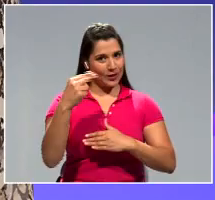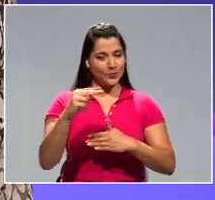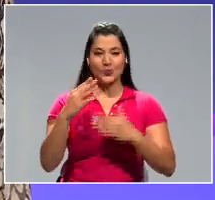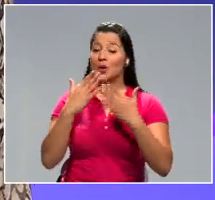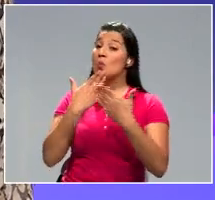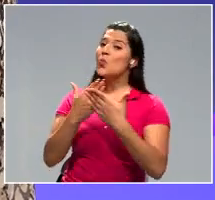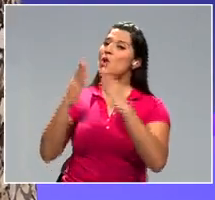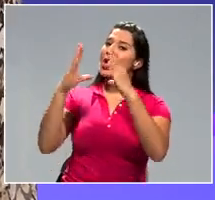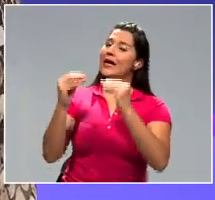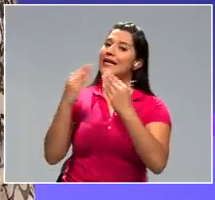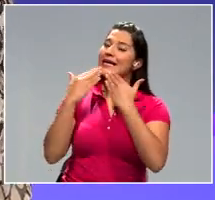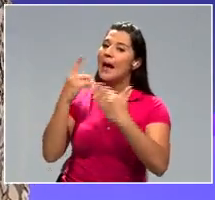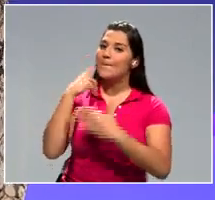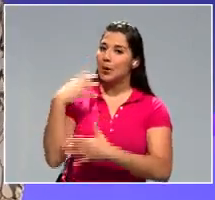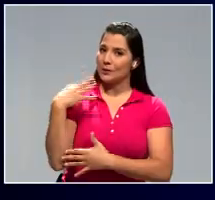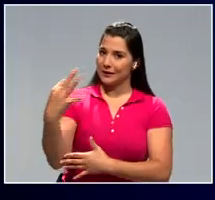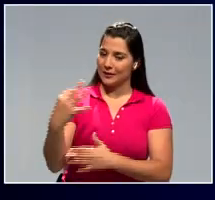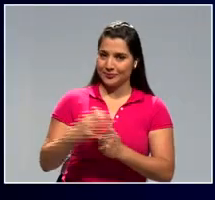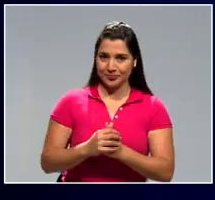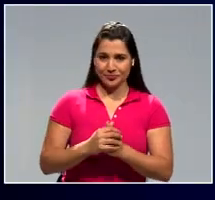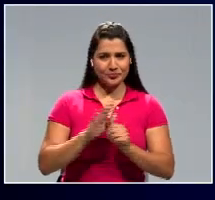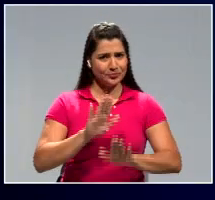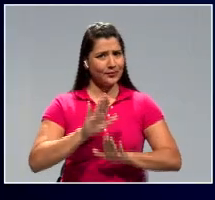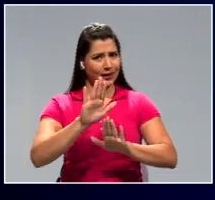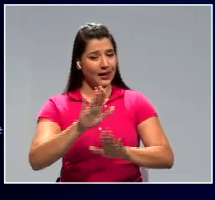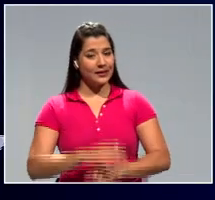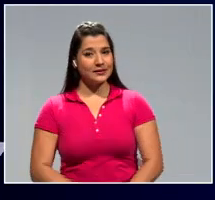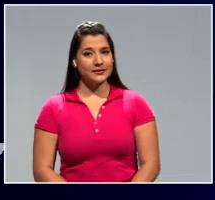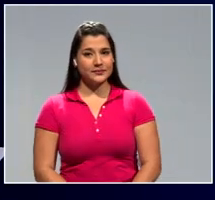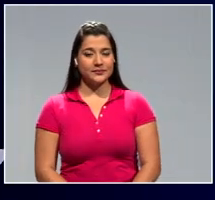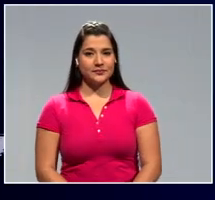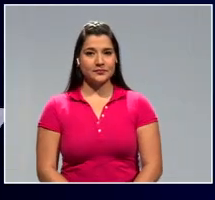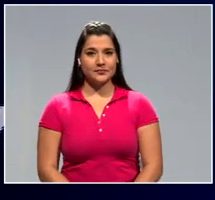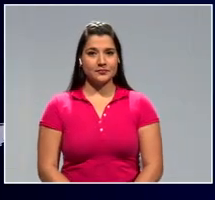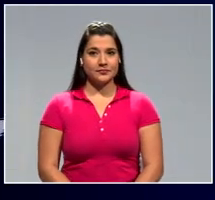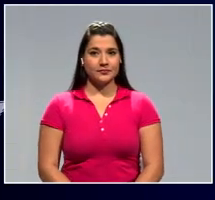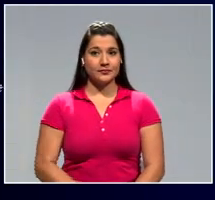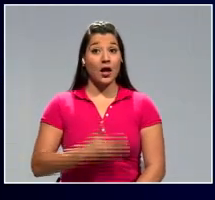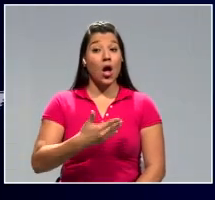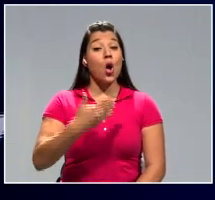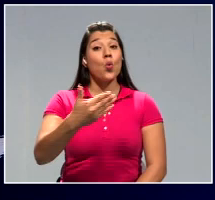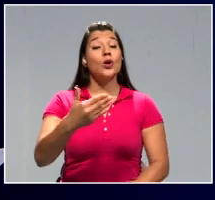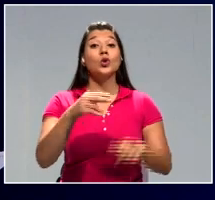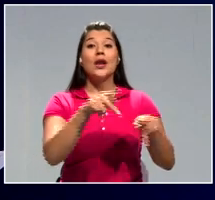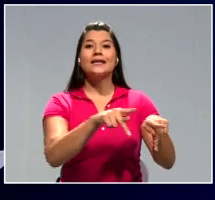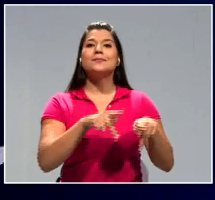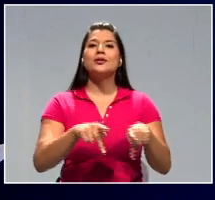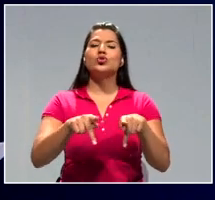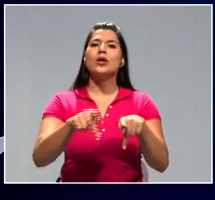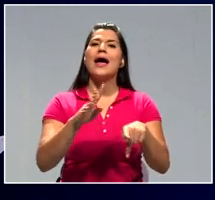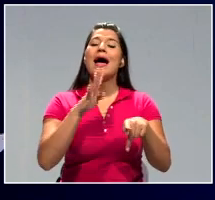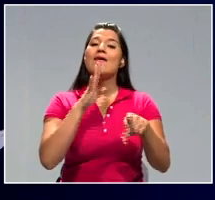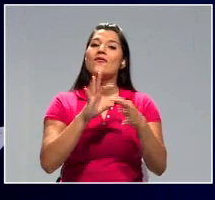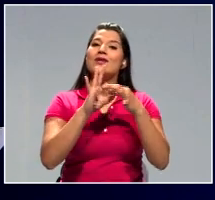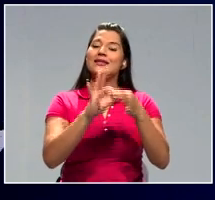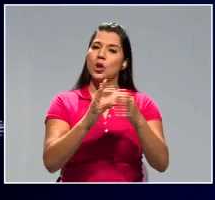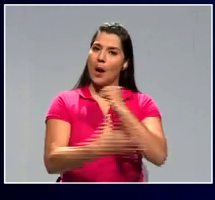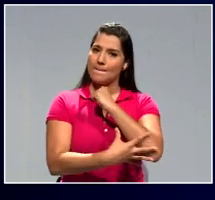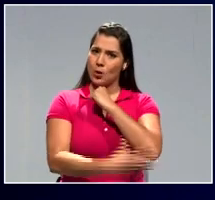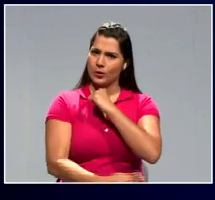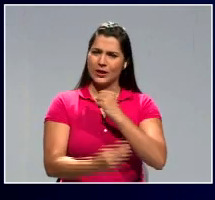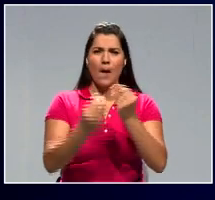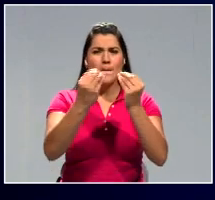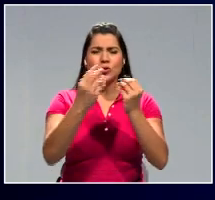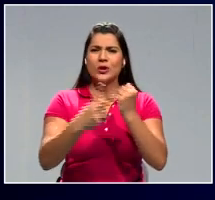bien gracias por la invitación. Fantástico. Cuando la gente habla de pobreza, en muchas